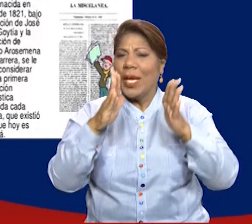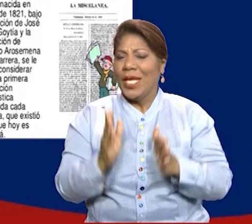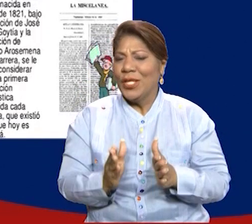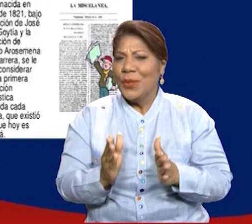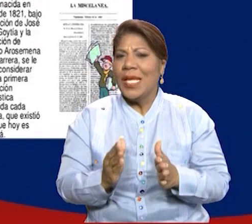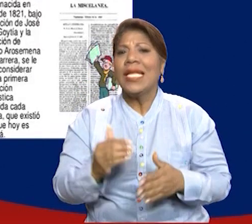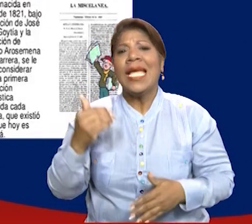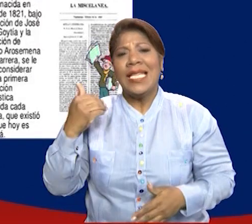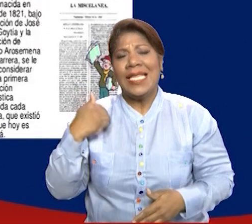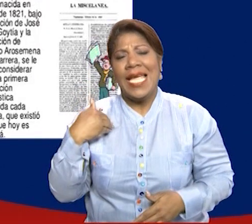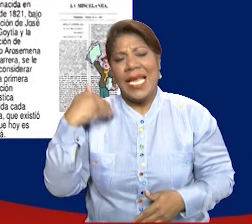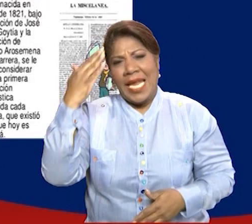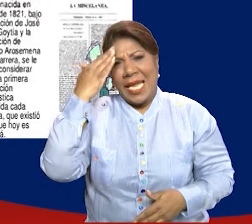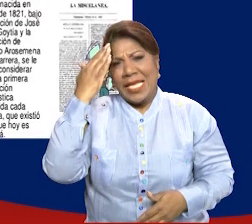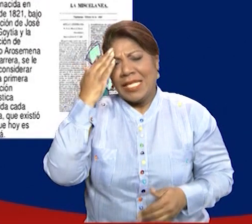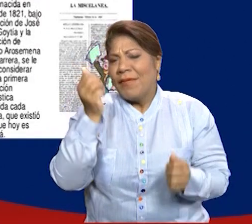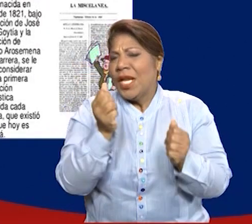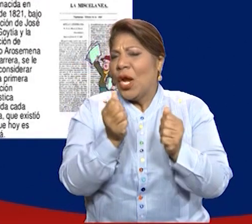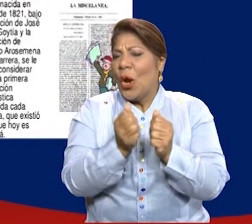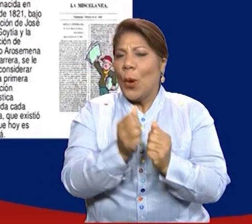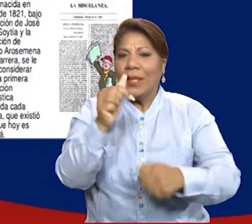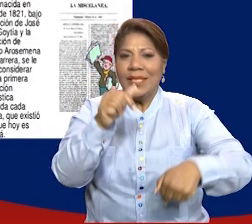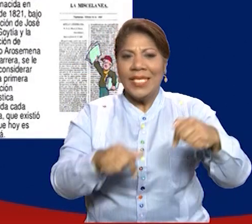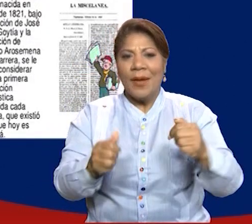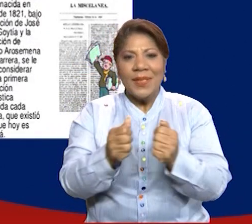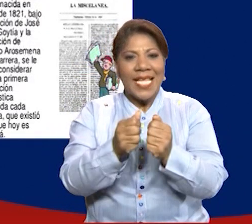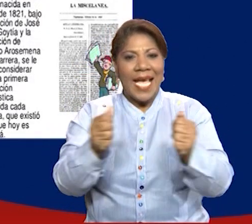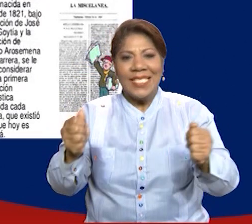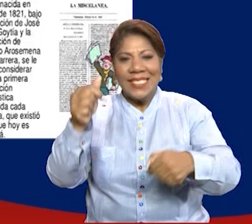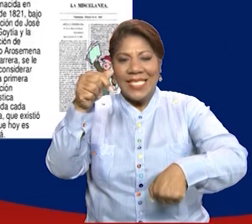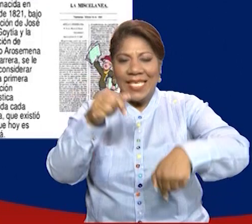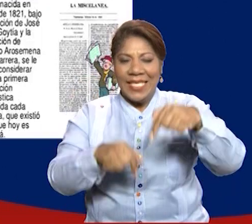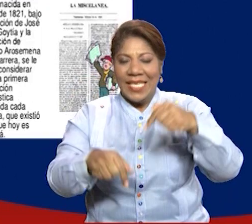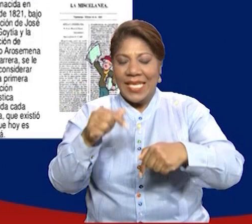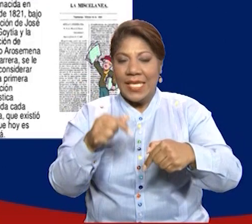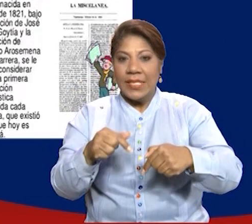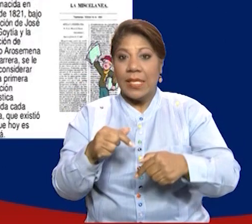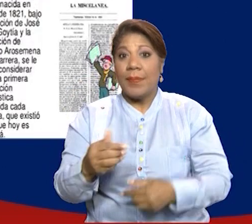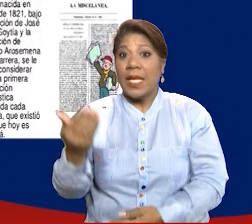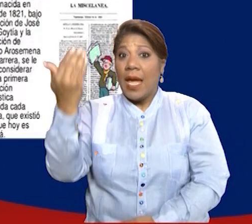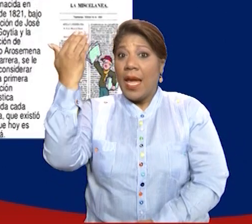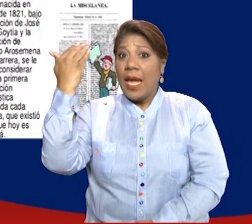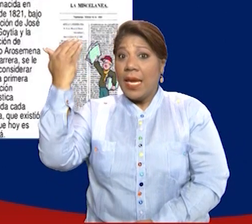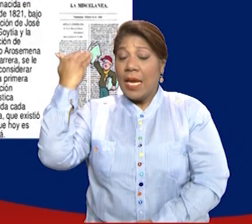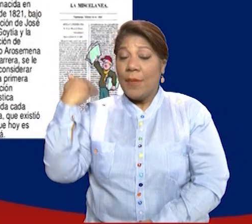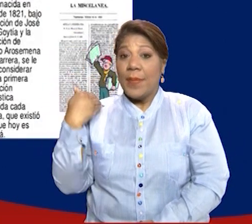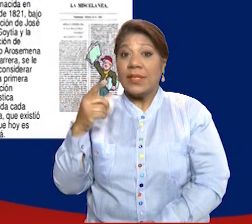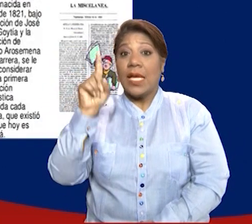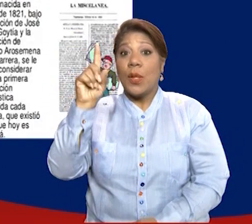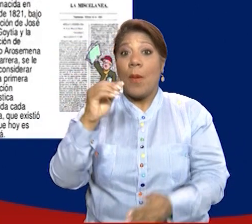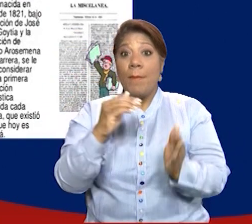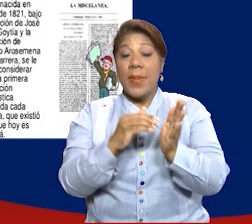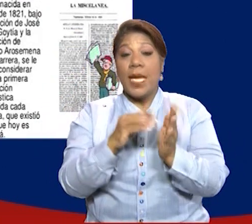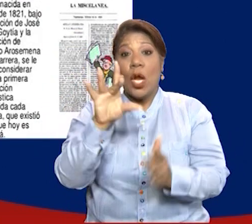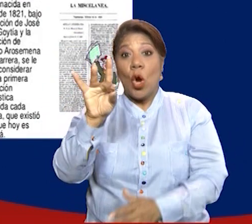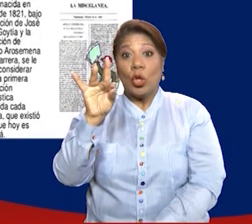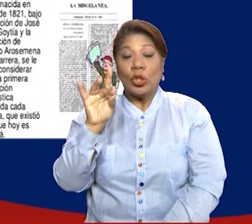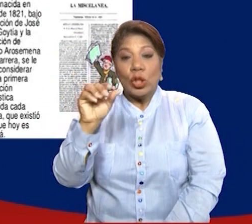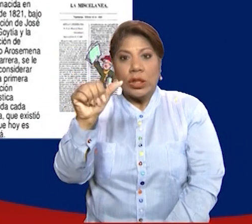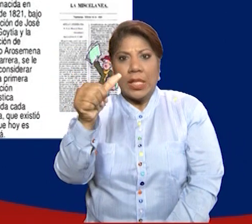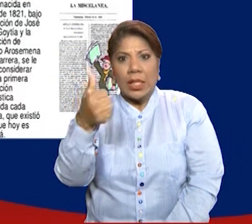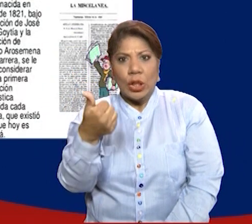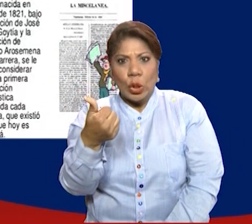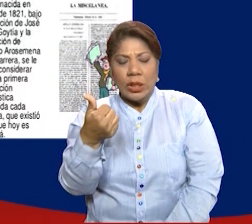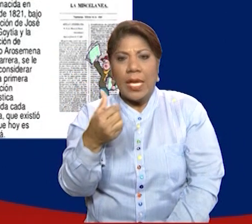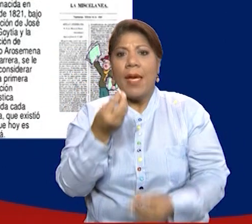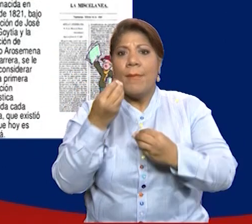discapacidad deben saber. Muy bien, dice, cerca de los años 1810, muchas